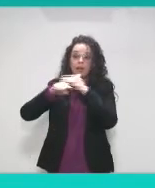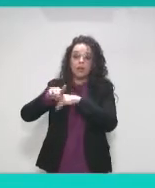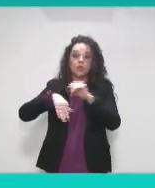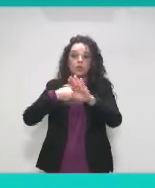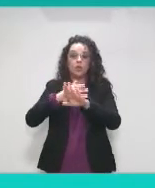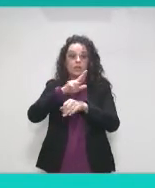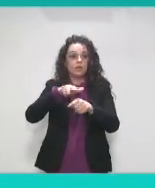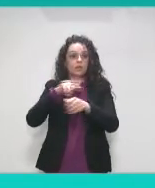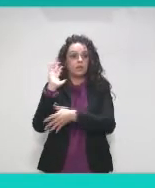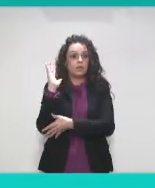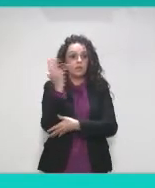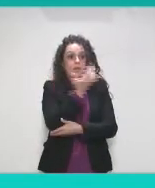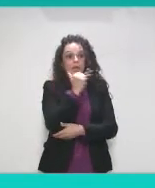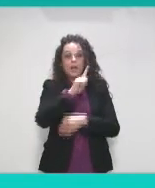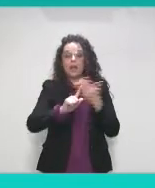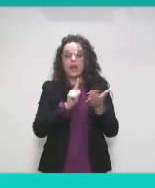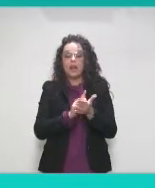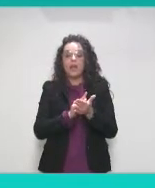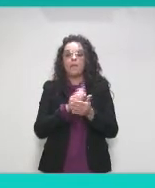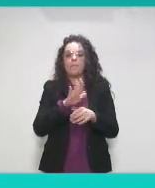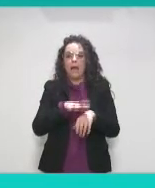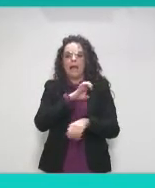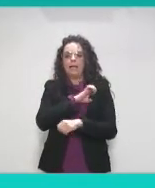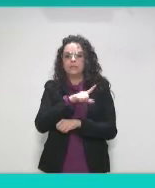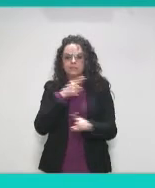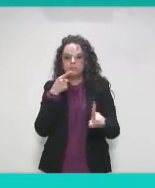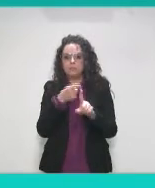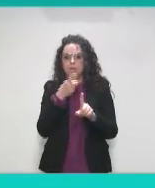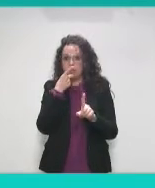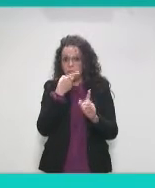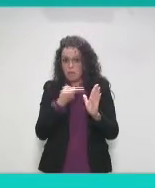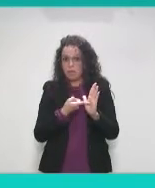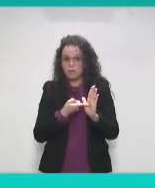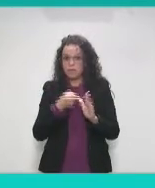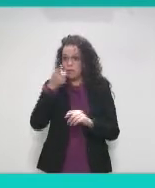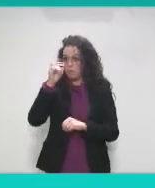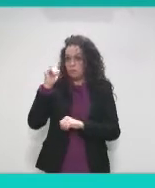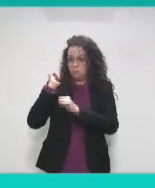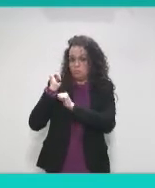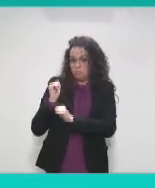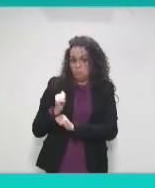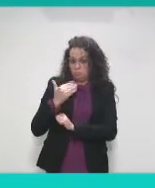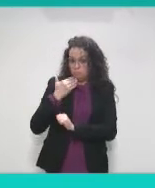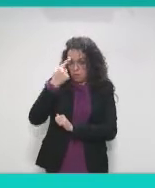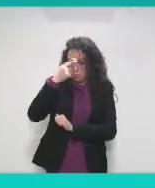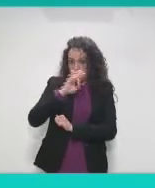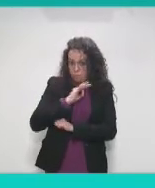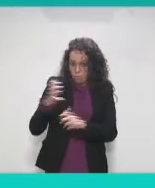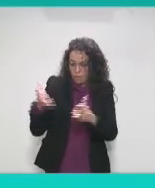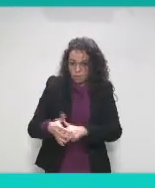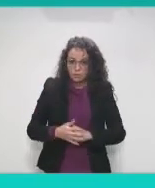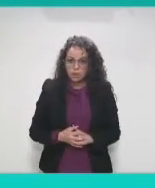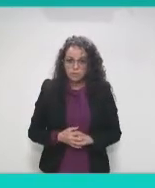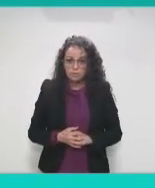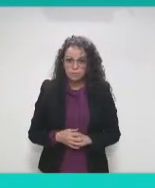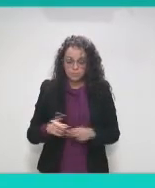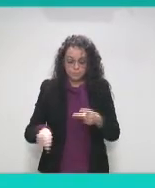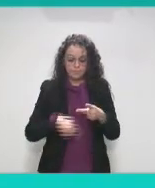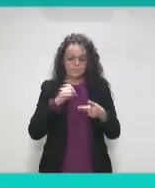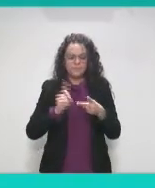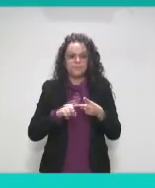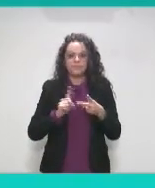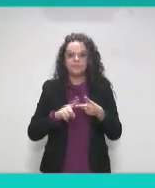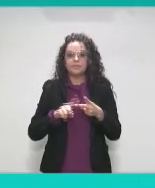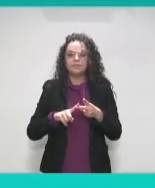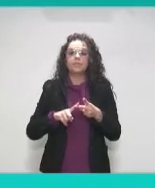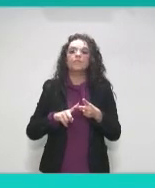en leyes especiales es competente exactamente para pronunciarse al respecto también el criterio de búsqueda